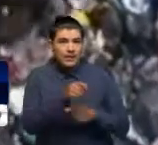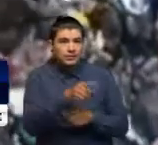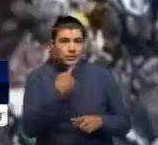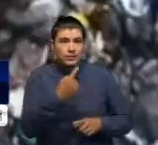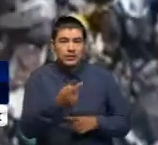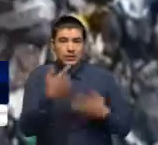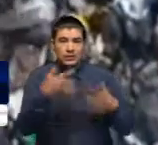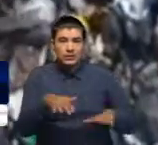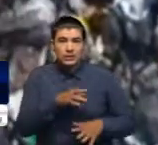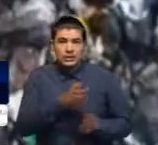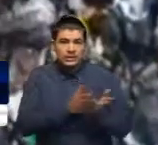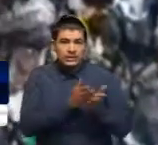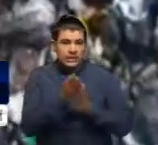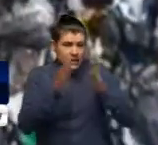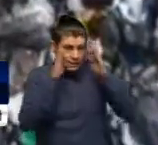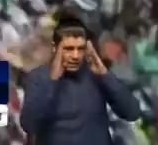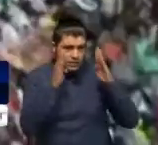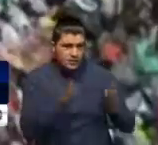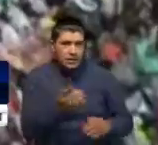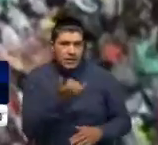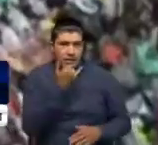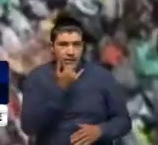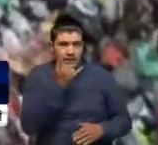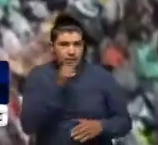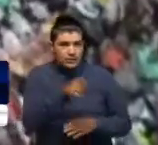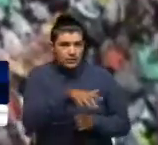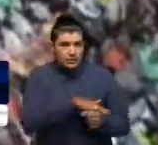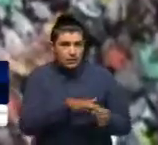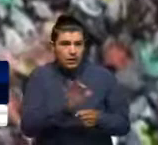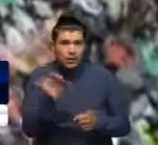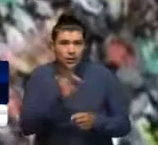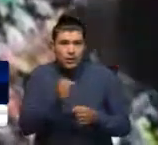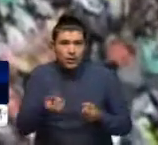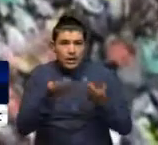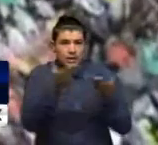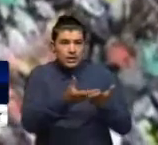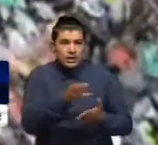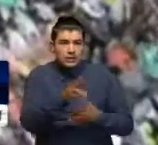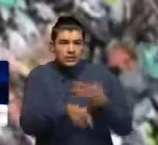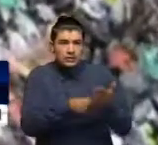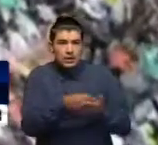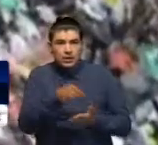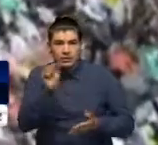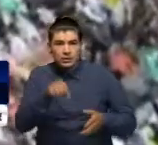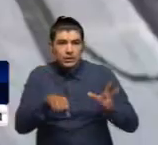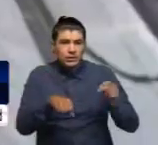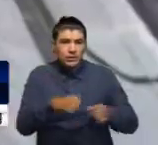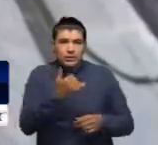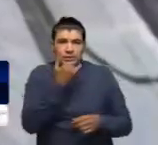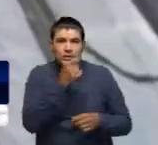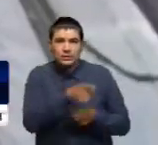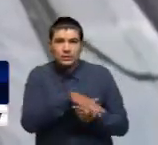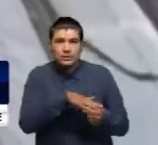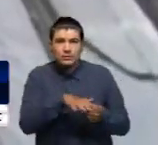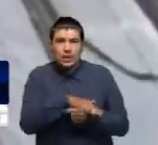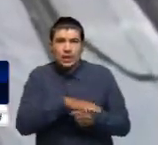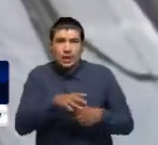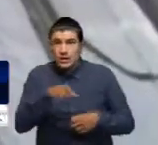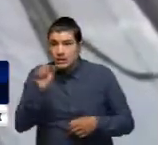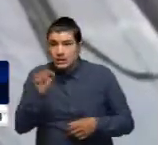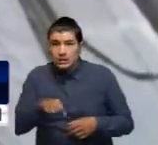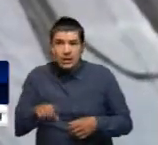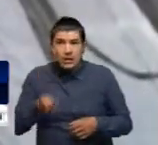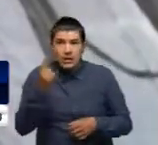los angelinos que van a estar muy pendientes ante lo que suceda se resuelva referente al cierre o no del relleno sanitario el carrasco y si es